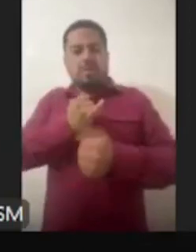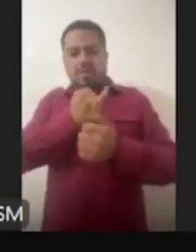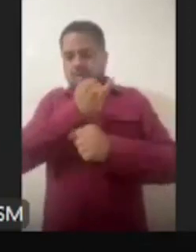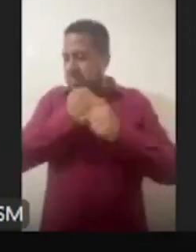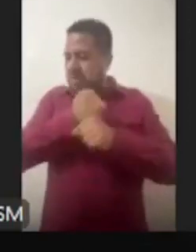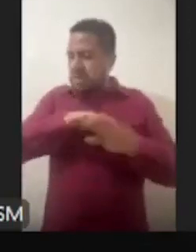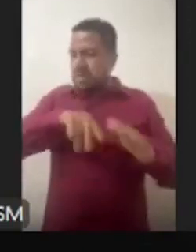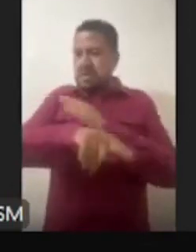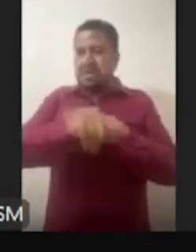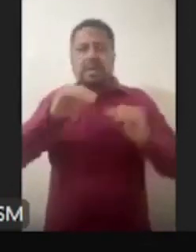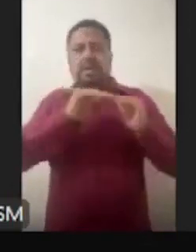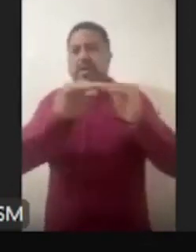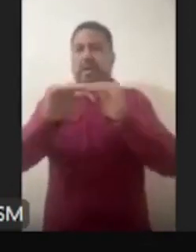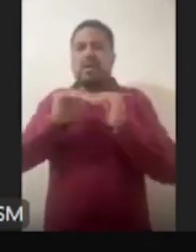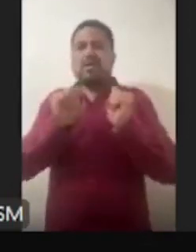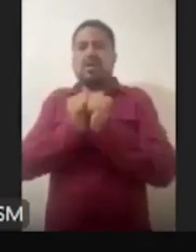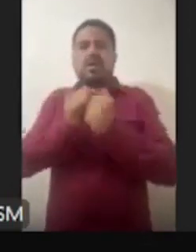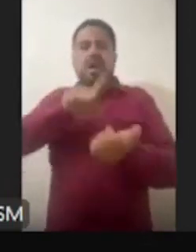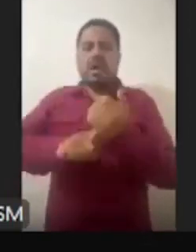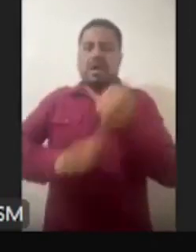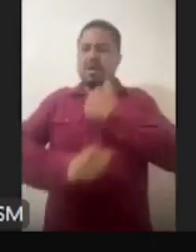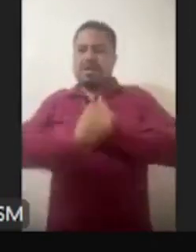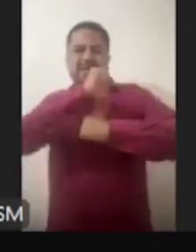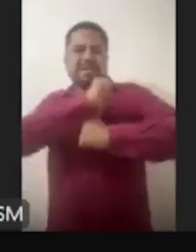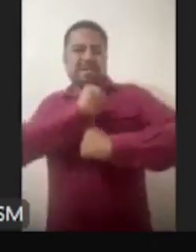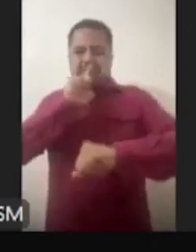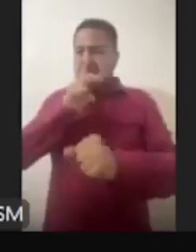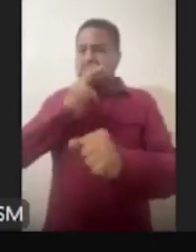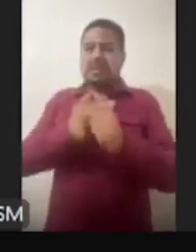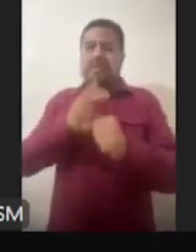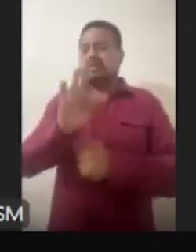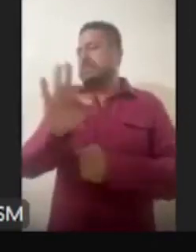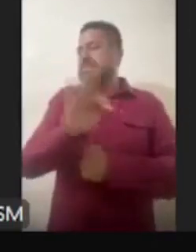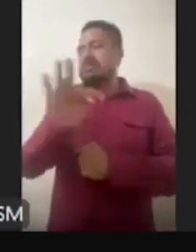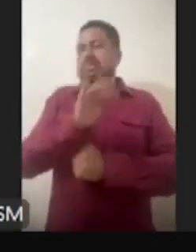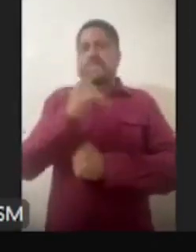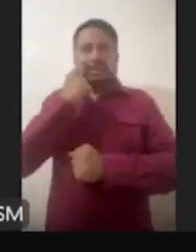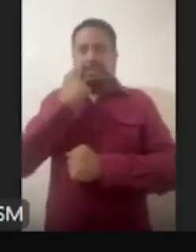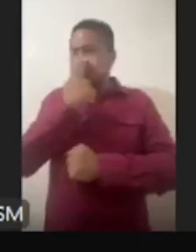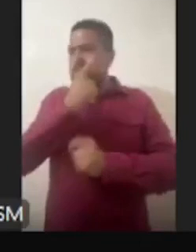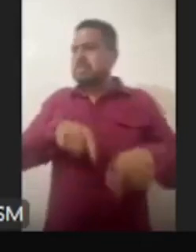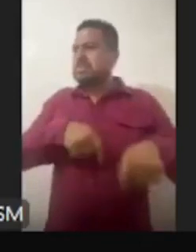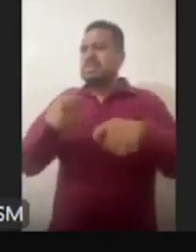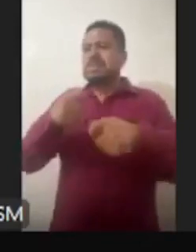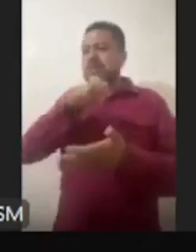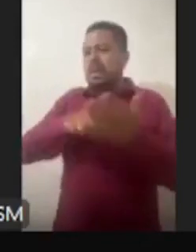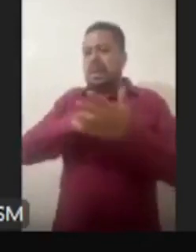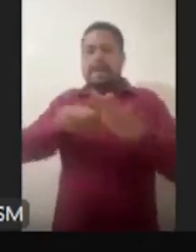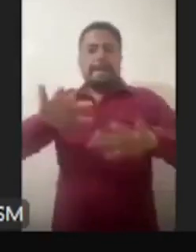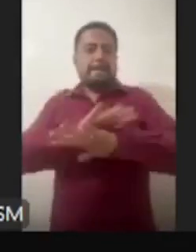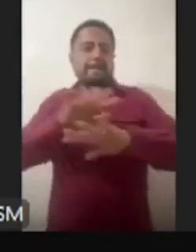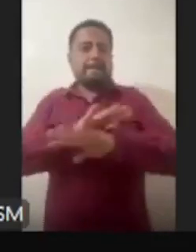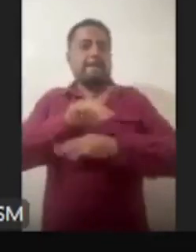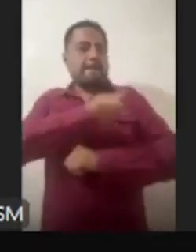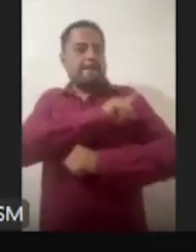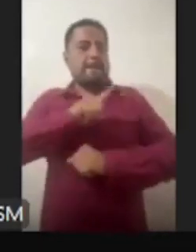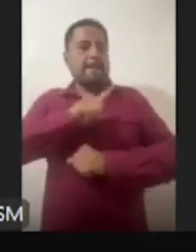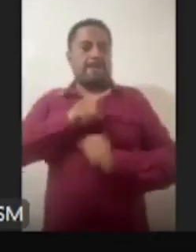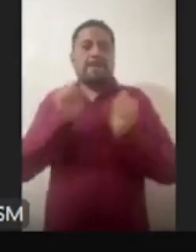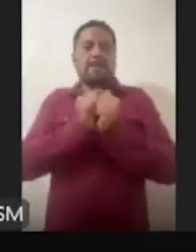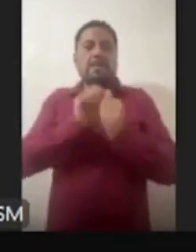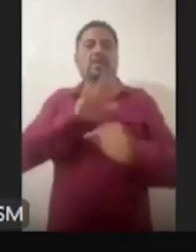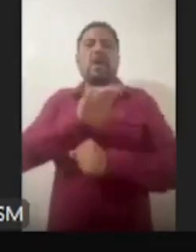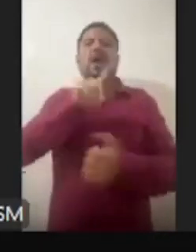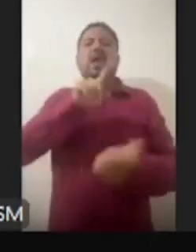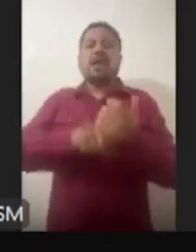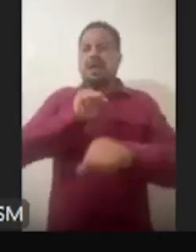contienda de la que se duele el PT, ya que en el supuesto, sin conceder de que se actualice deriva del cumplimiento en sus términos de las sanciones del INE